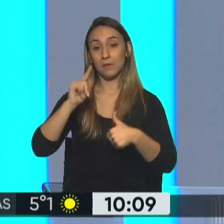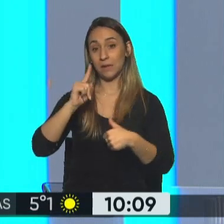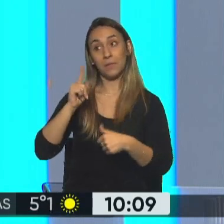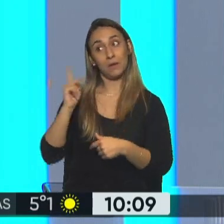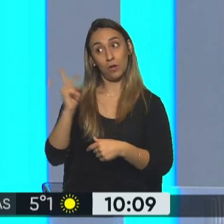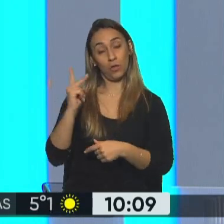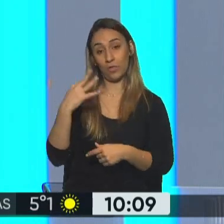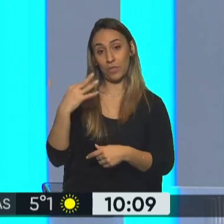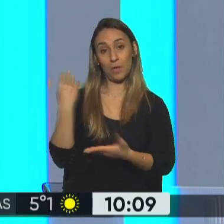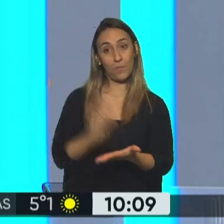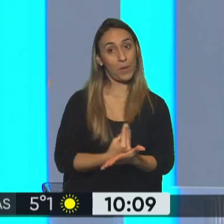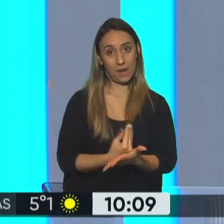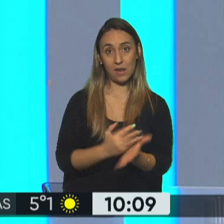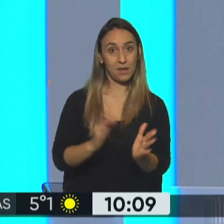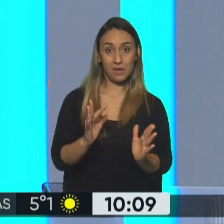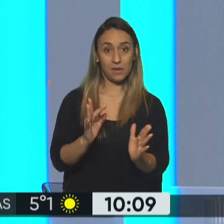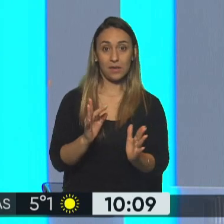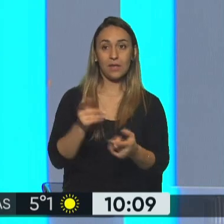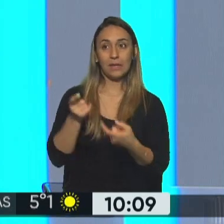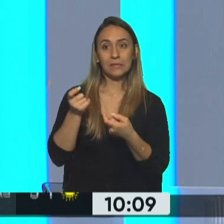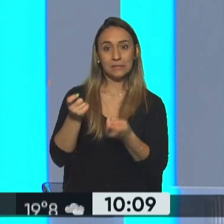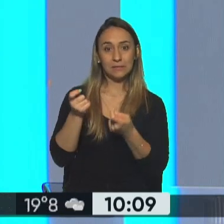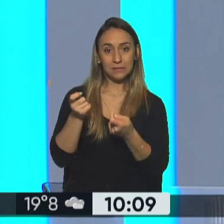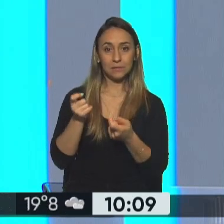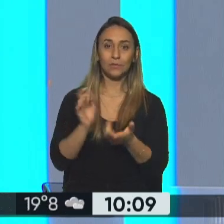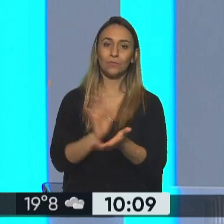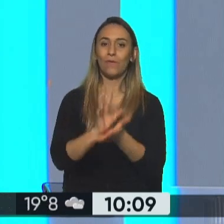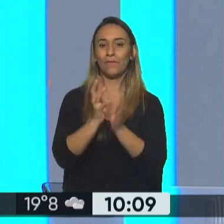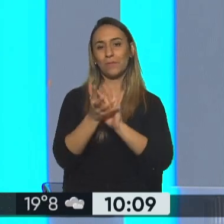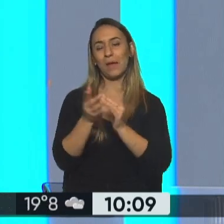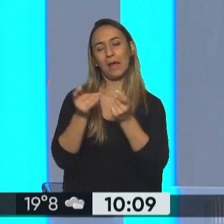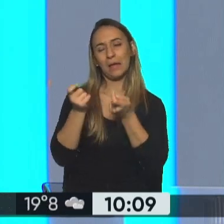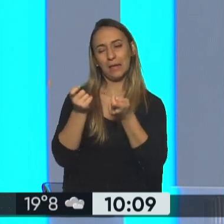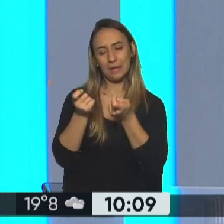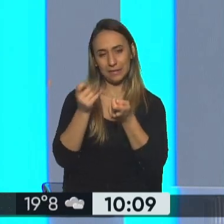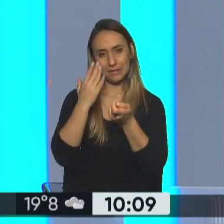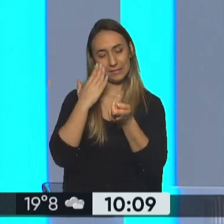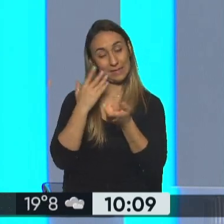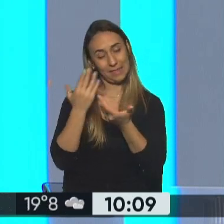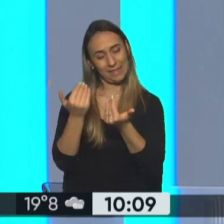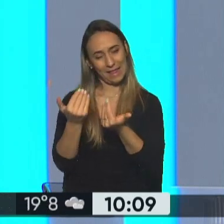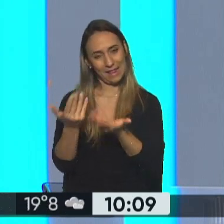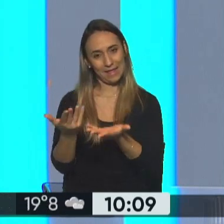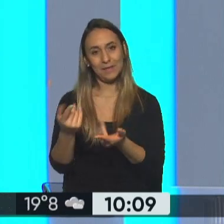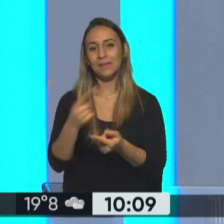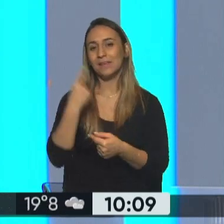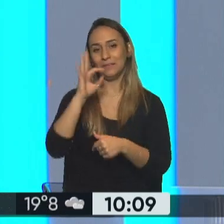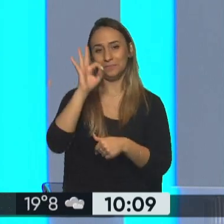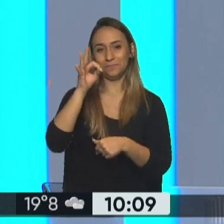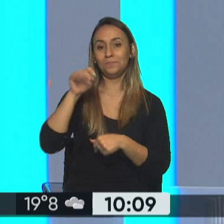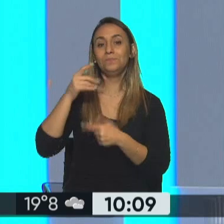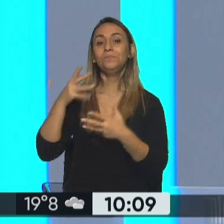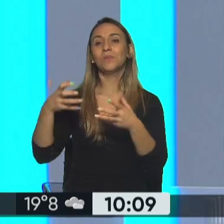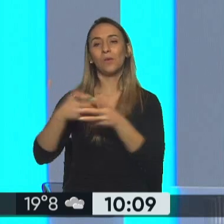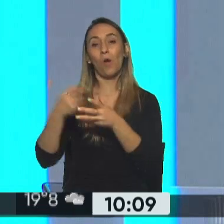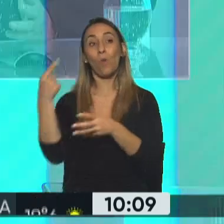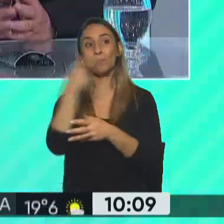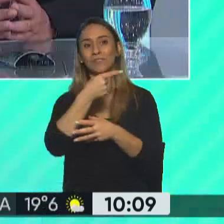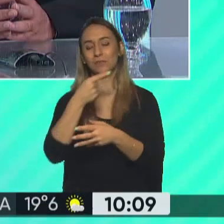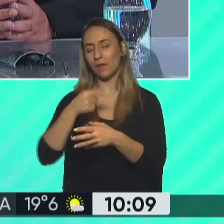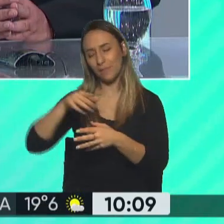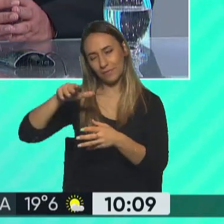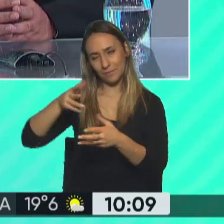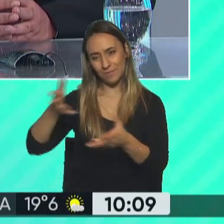vos. Exactamente, sí, convencían amistosamente, obviamente, a los que ya se sabía, a los sabidos opositores para que se volvieran